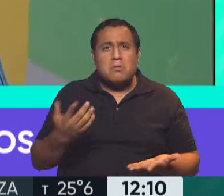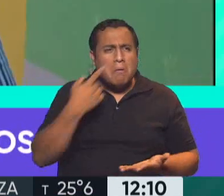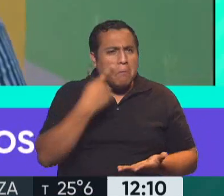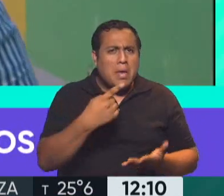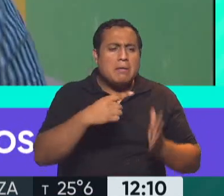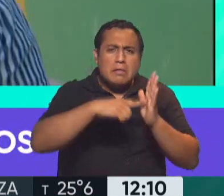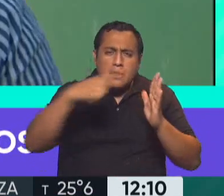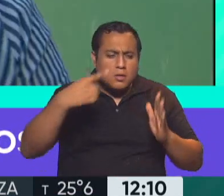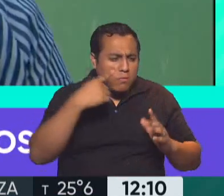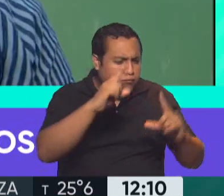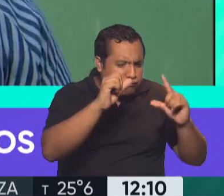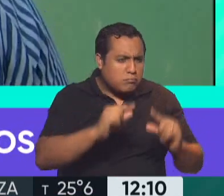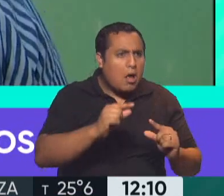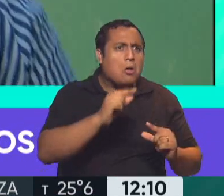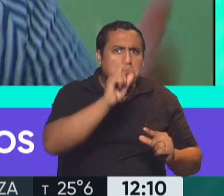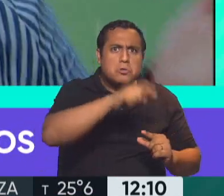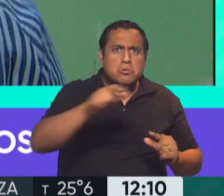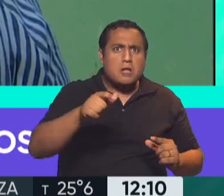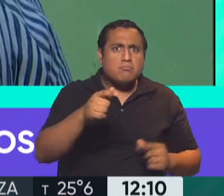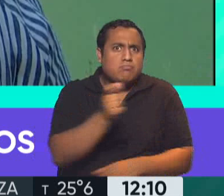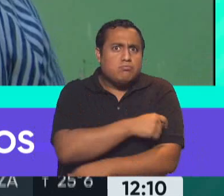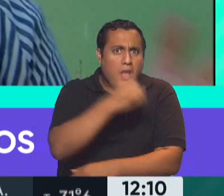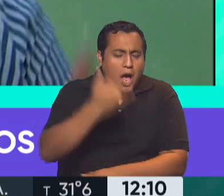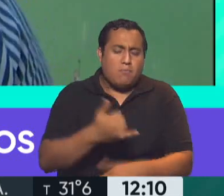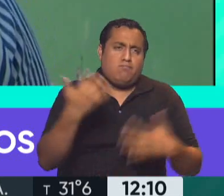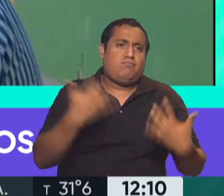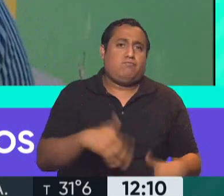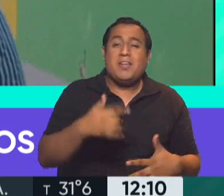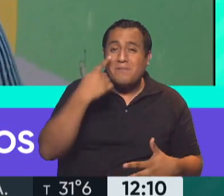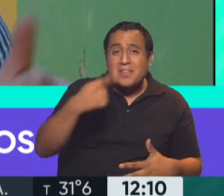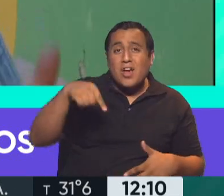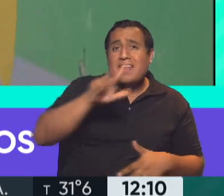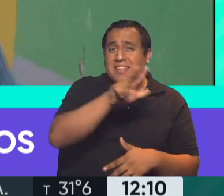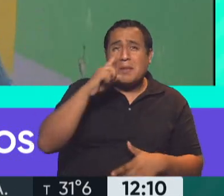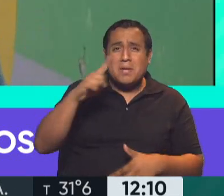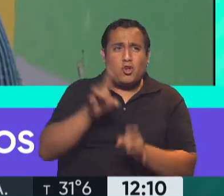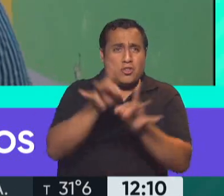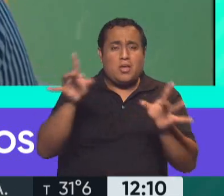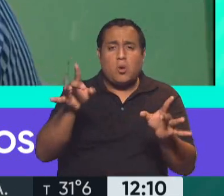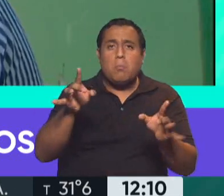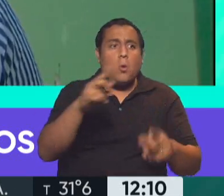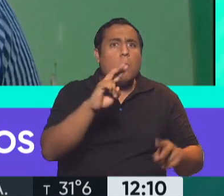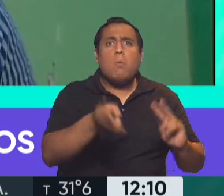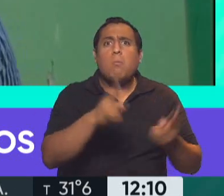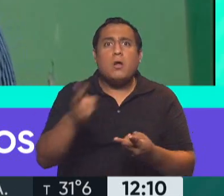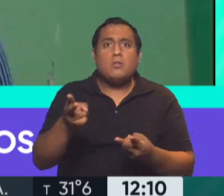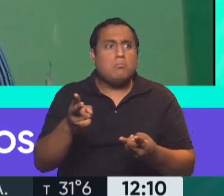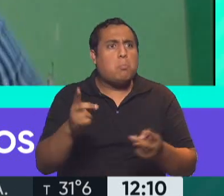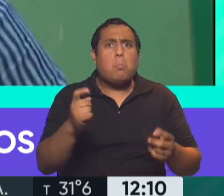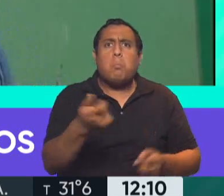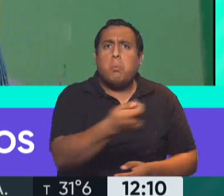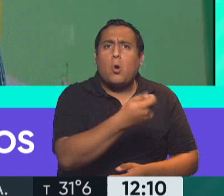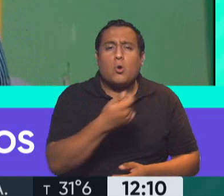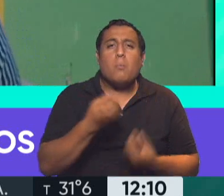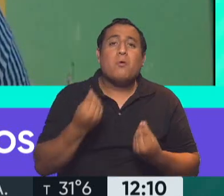las estadísticas, los casos llegan arriba de los 33.000 y el número de fallecidos gracias a la campaña de vacunación se da en un